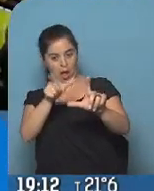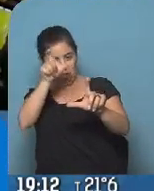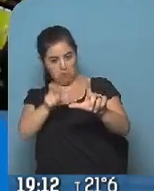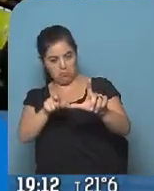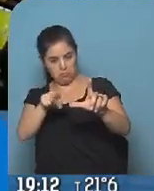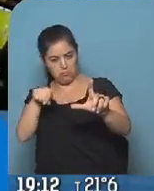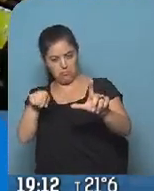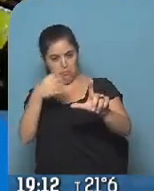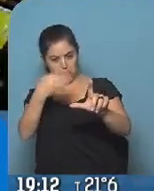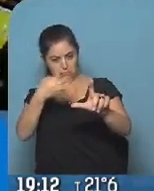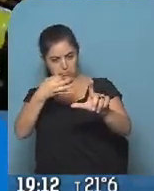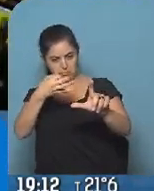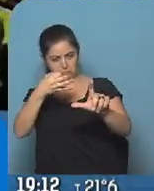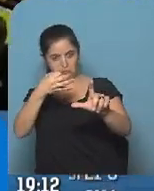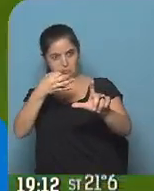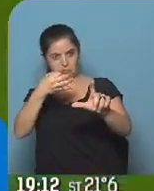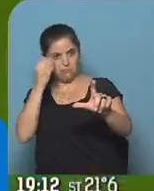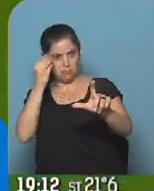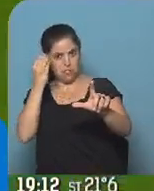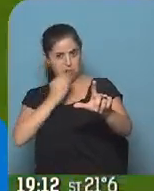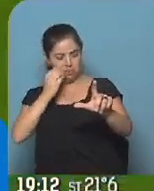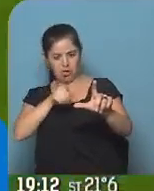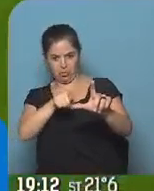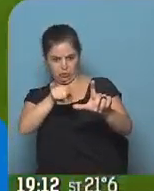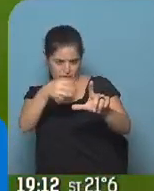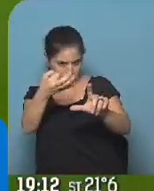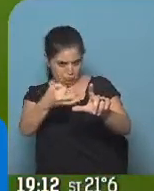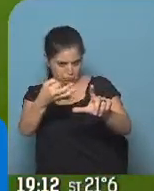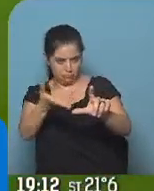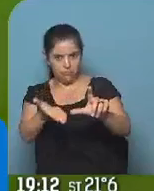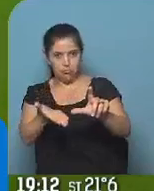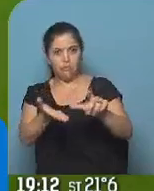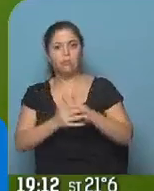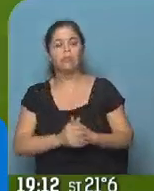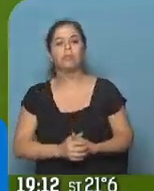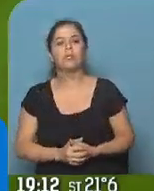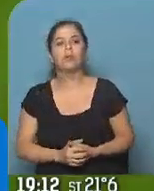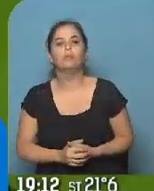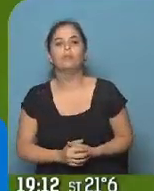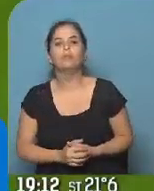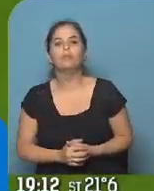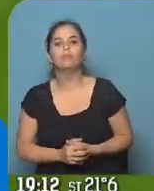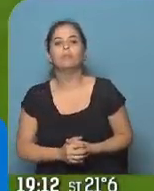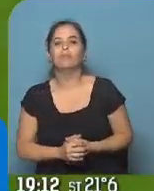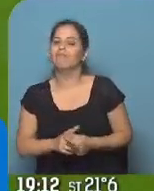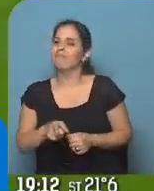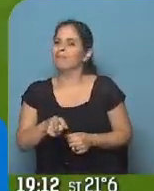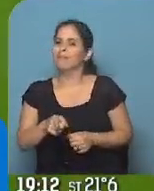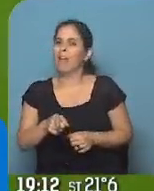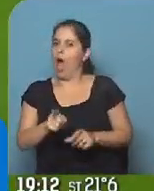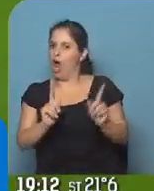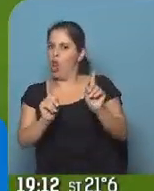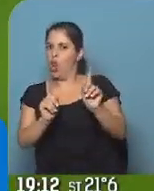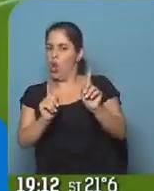una vez que parte. El último toque de un jugador del Alain estaba adelantado, gol bien anulado, pero en el arranque